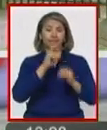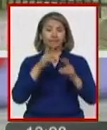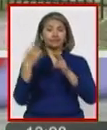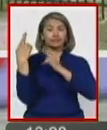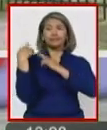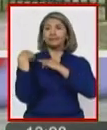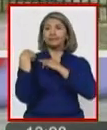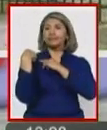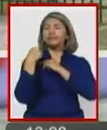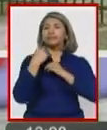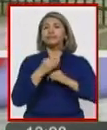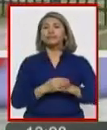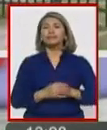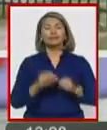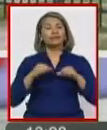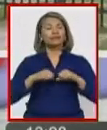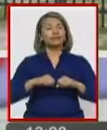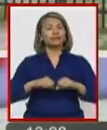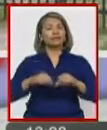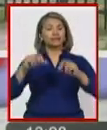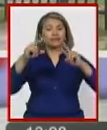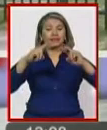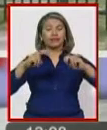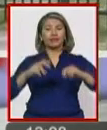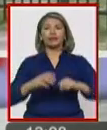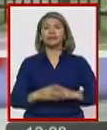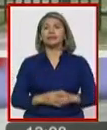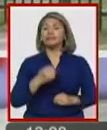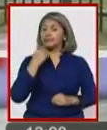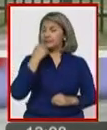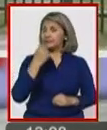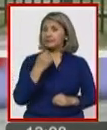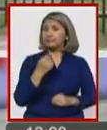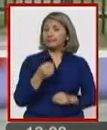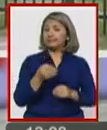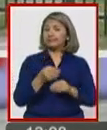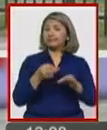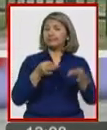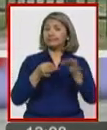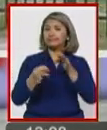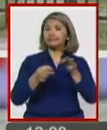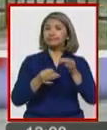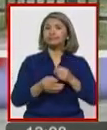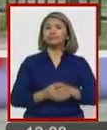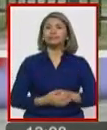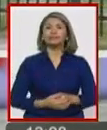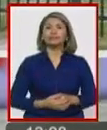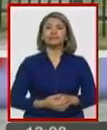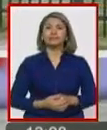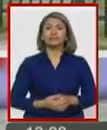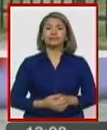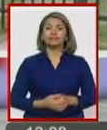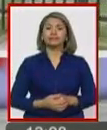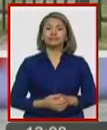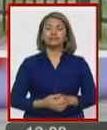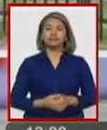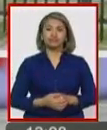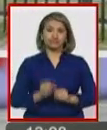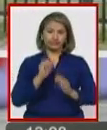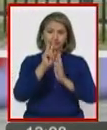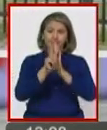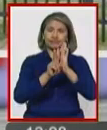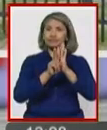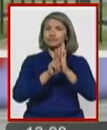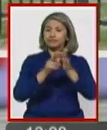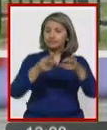personas encargadas que continuarán con las investigaciones. Ellos indicaron a extra cámara, a Nicole, que las imágenes de las